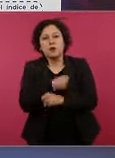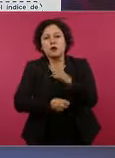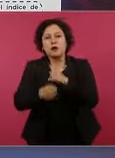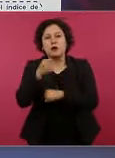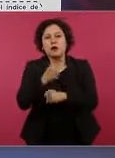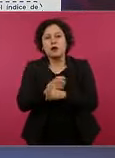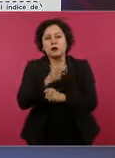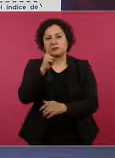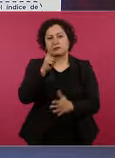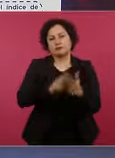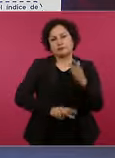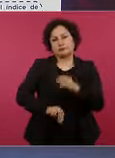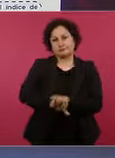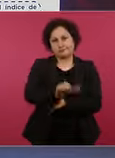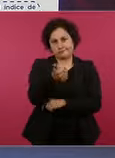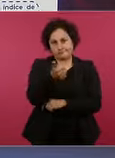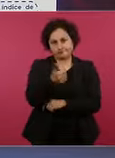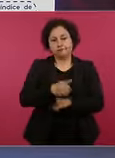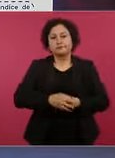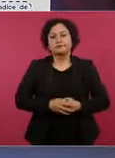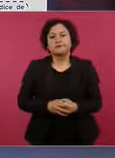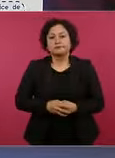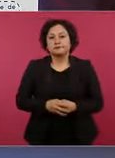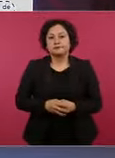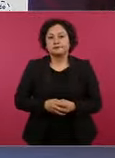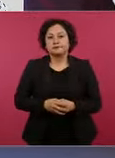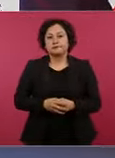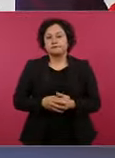2011. Todo esto lo hemos